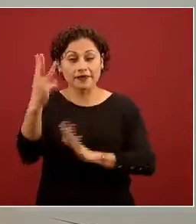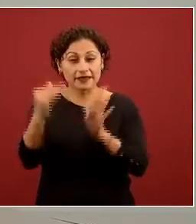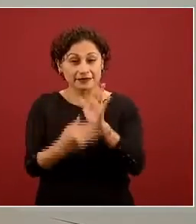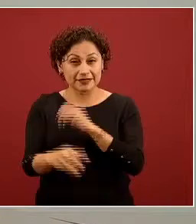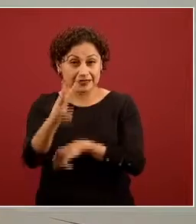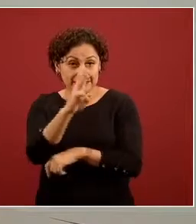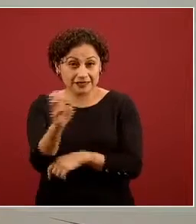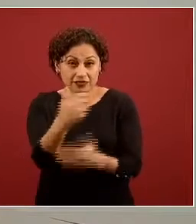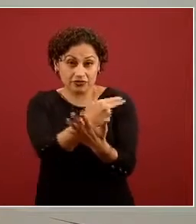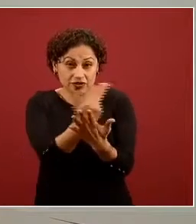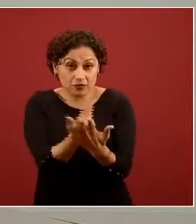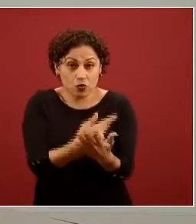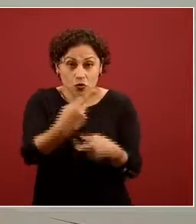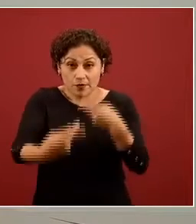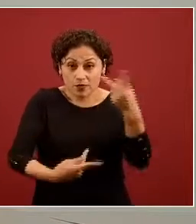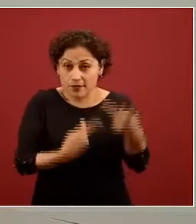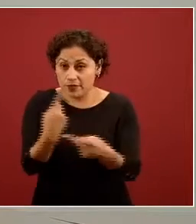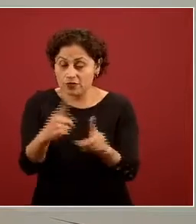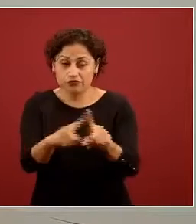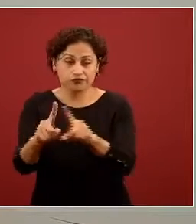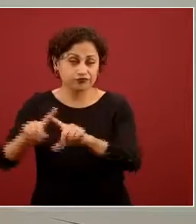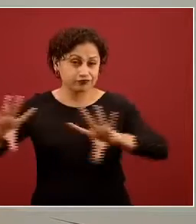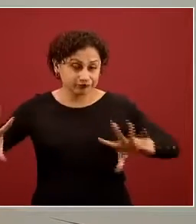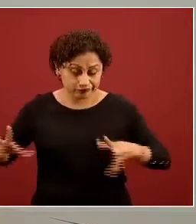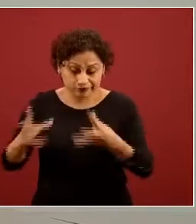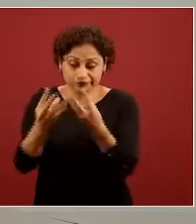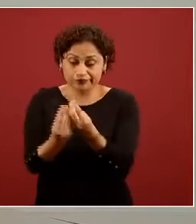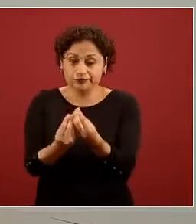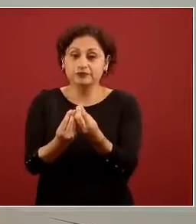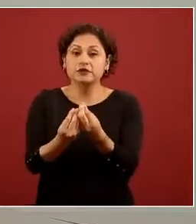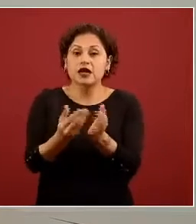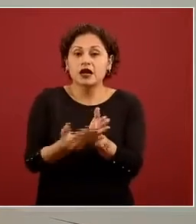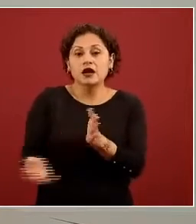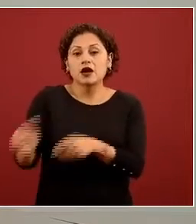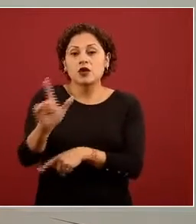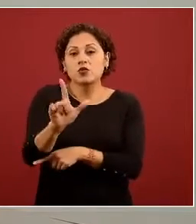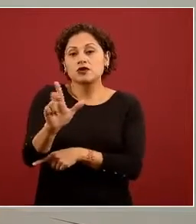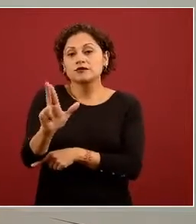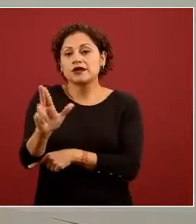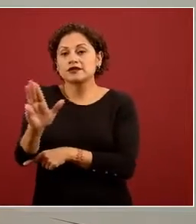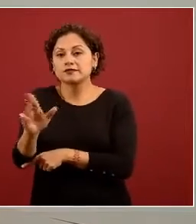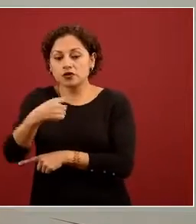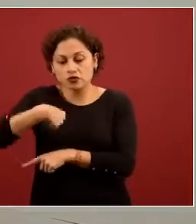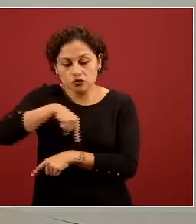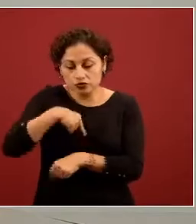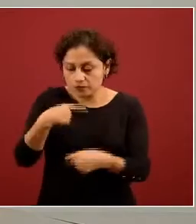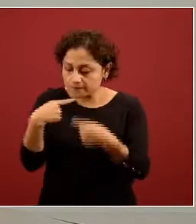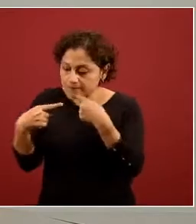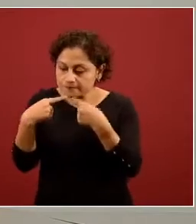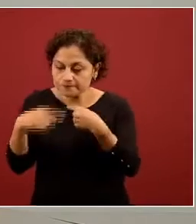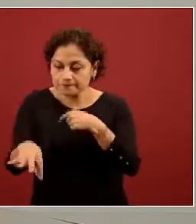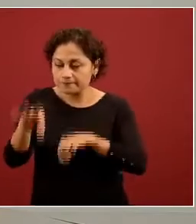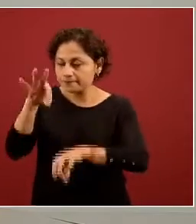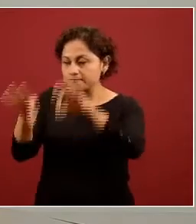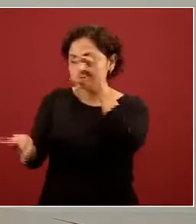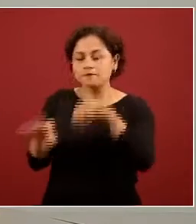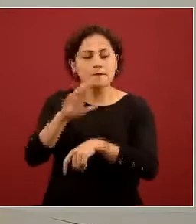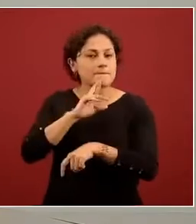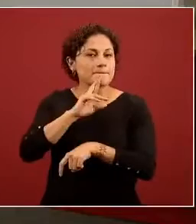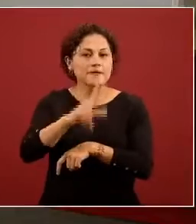y preguntas. Entonces tenemos ahora lunes, martes y miércoles para escogerlos a los mejores y poder hacer